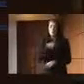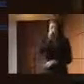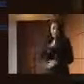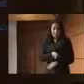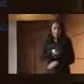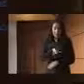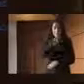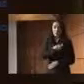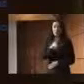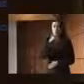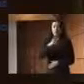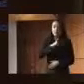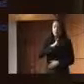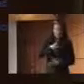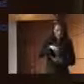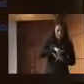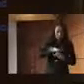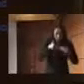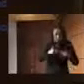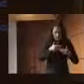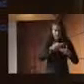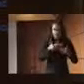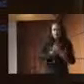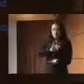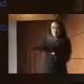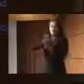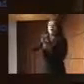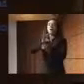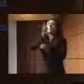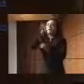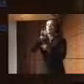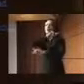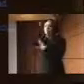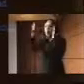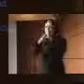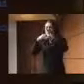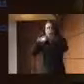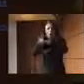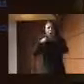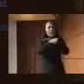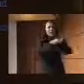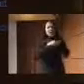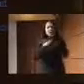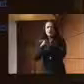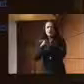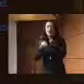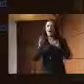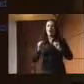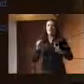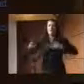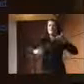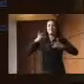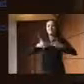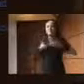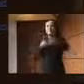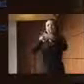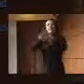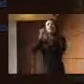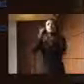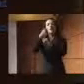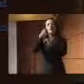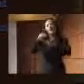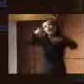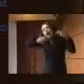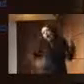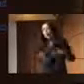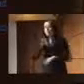determinada deficiencia, característica individual en un país muy accesible podrá participar mucho más plenamente en esa sociedad que si vive en un